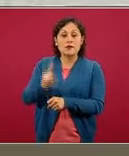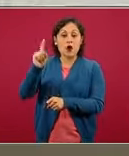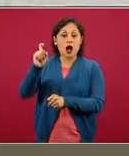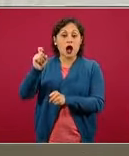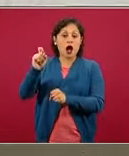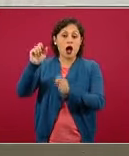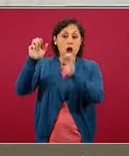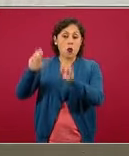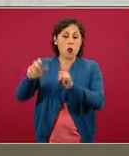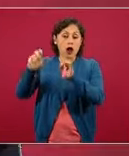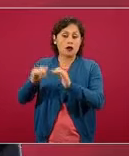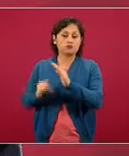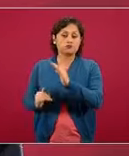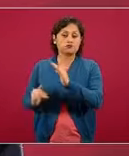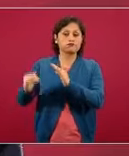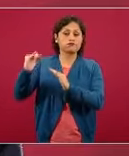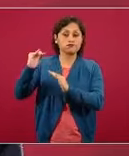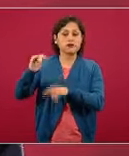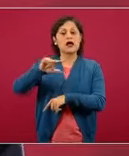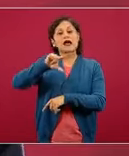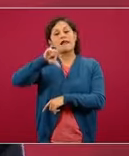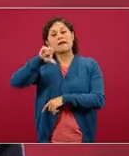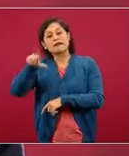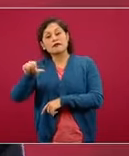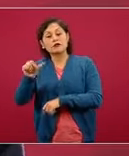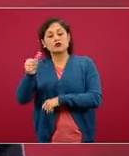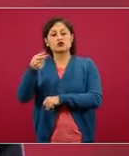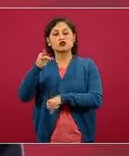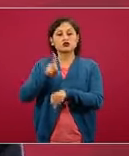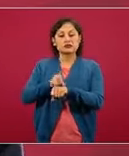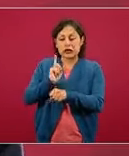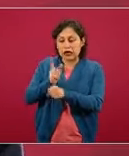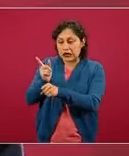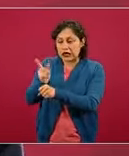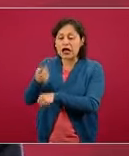solemos esperar en días siguientes son